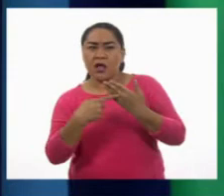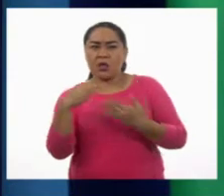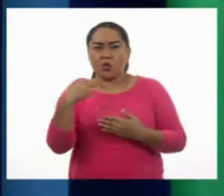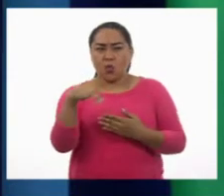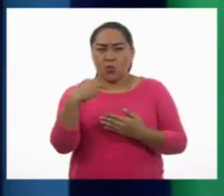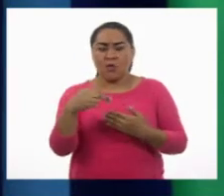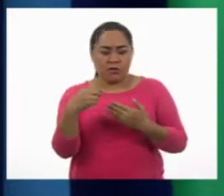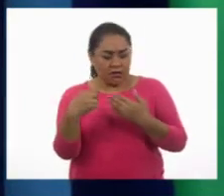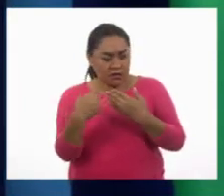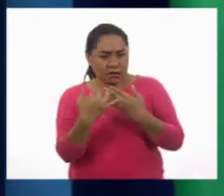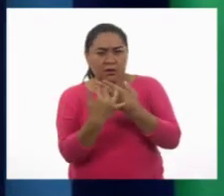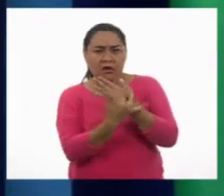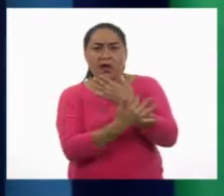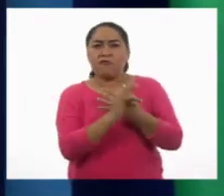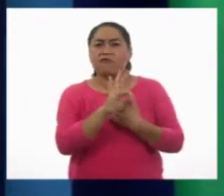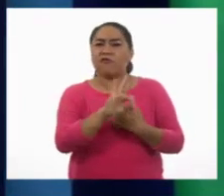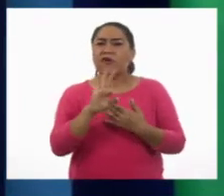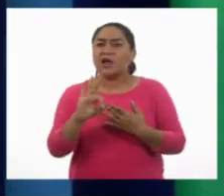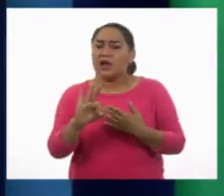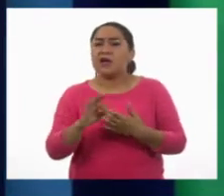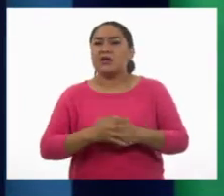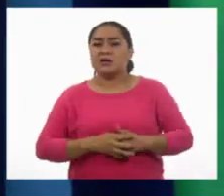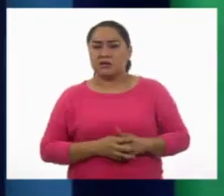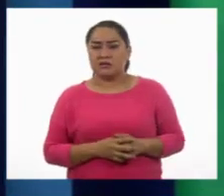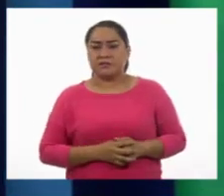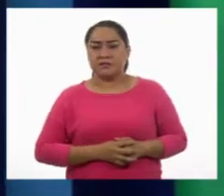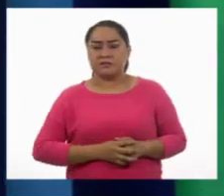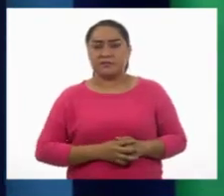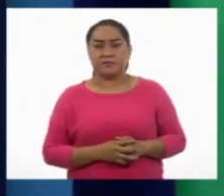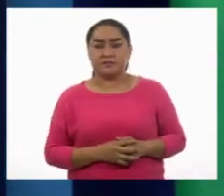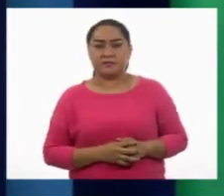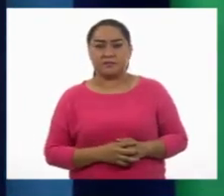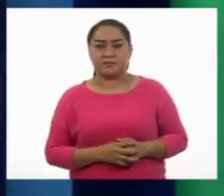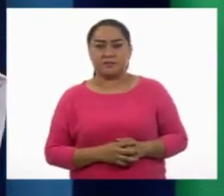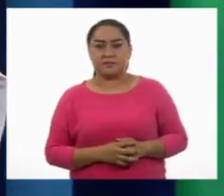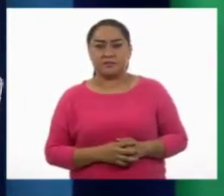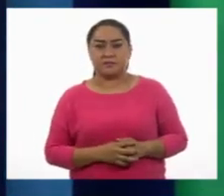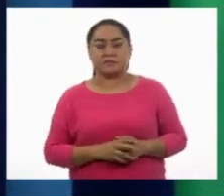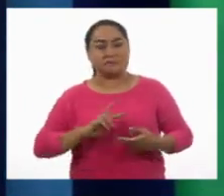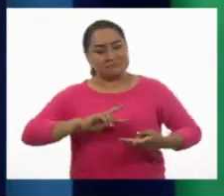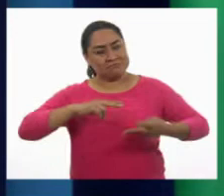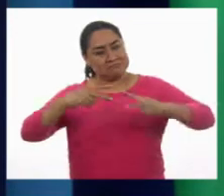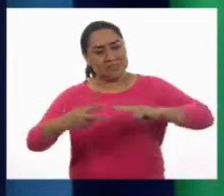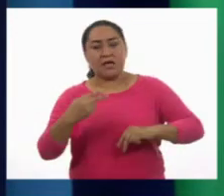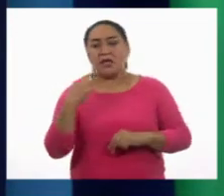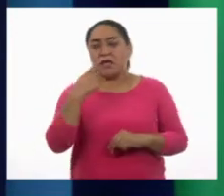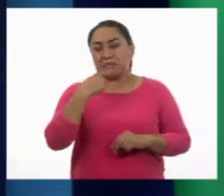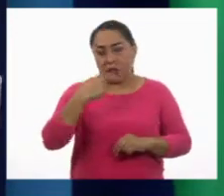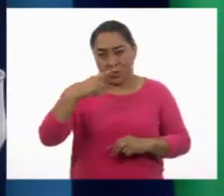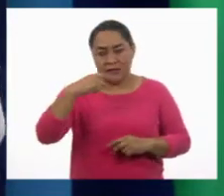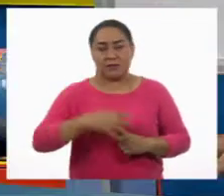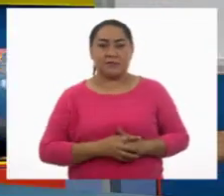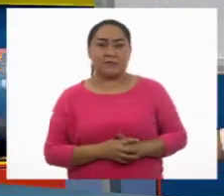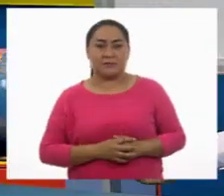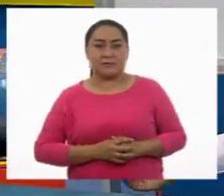y una fecha. Nicanguala se y toca. Guancés y Mirwilisne.